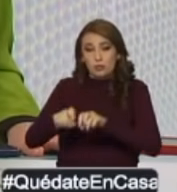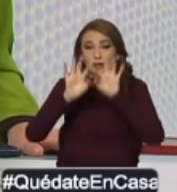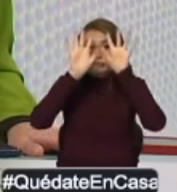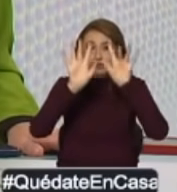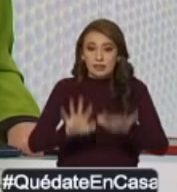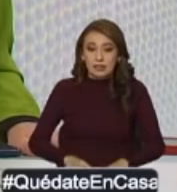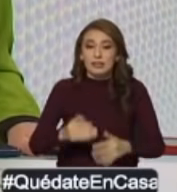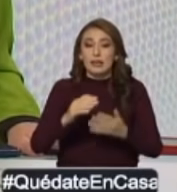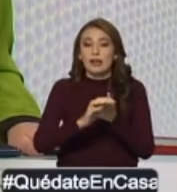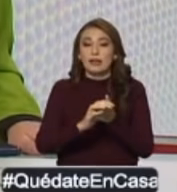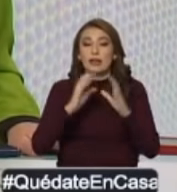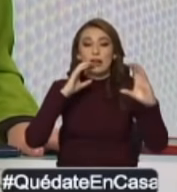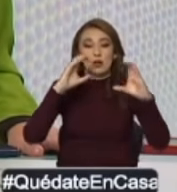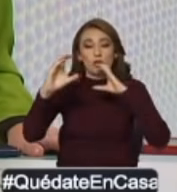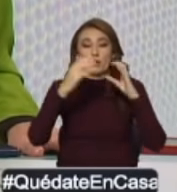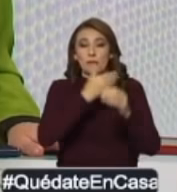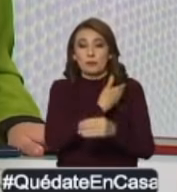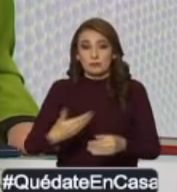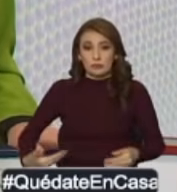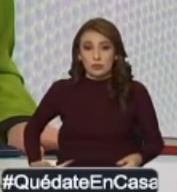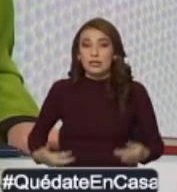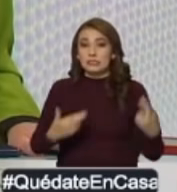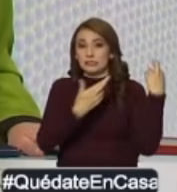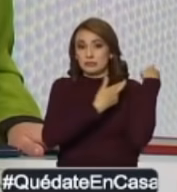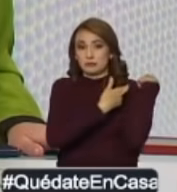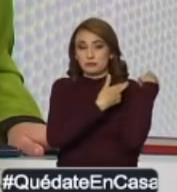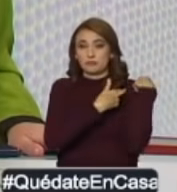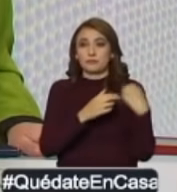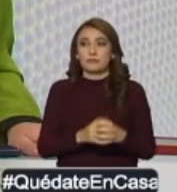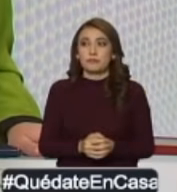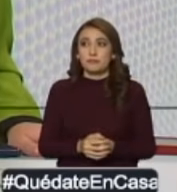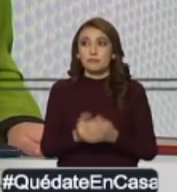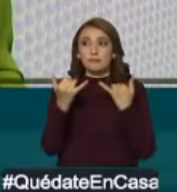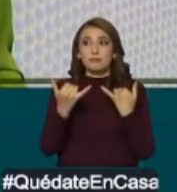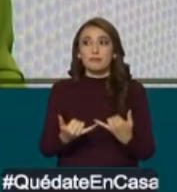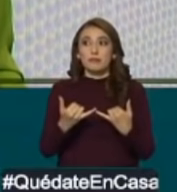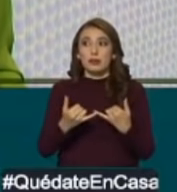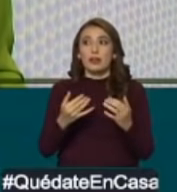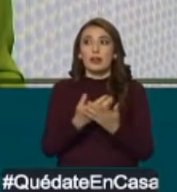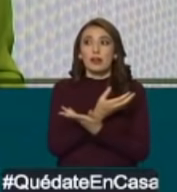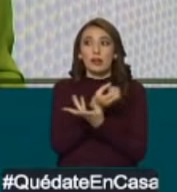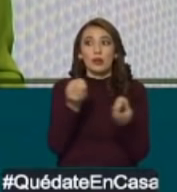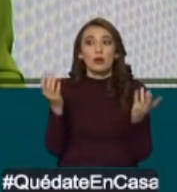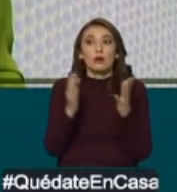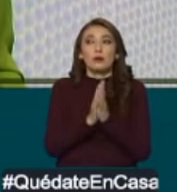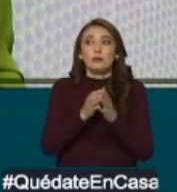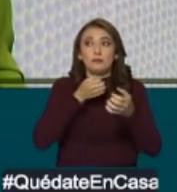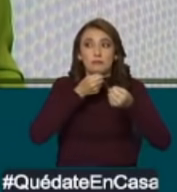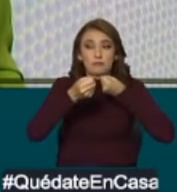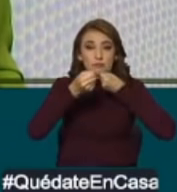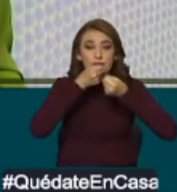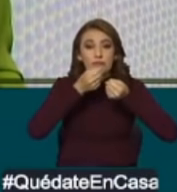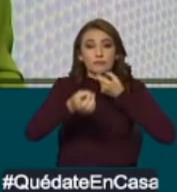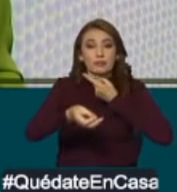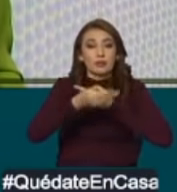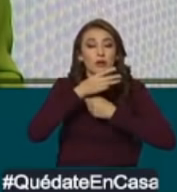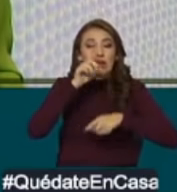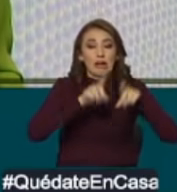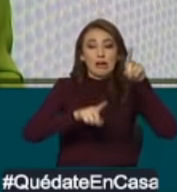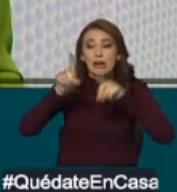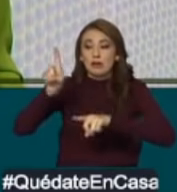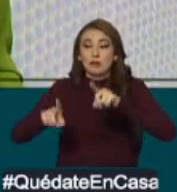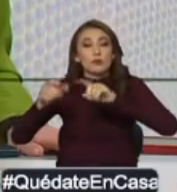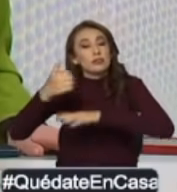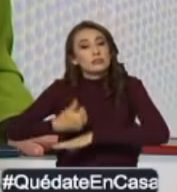Secretaría General de Comunicación de la Presidencia. Nosotros mantendremos ahora mismo una rueda de prensa virtual en donde estarán presentes varias